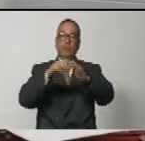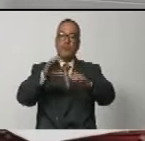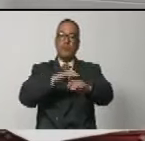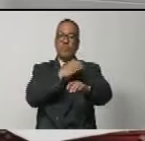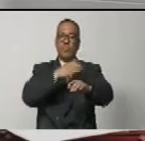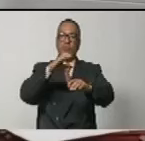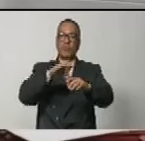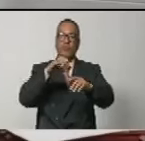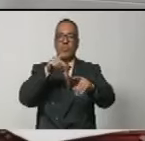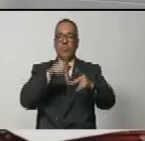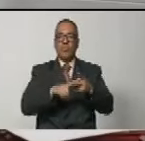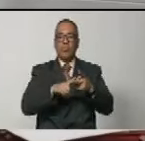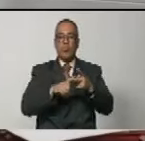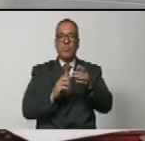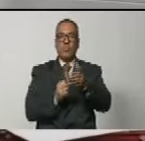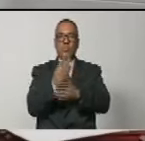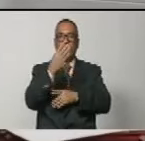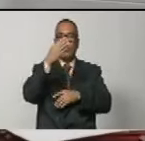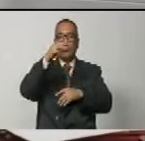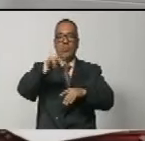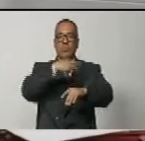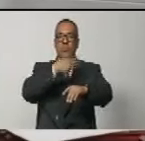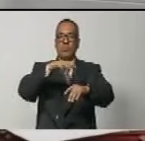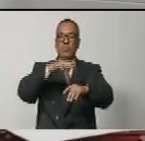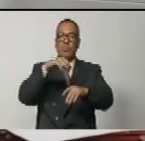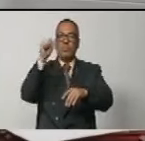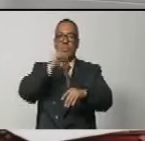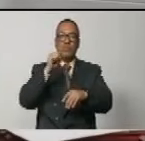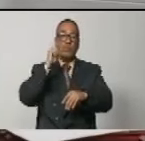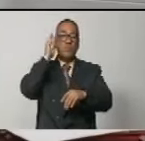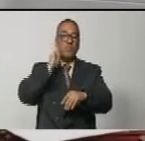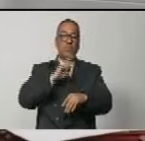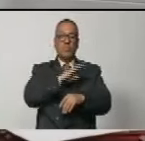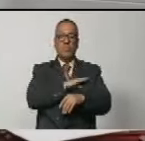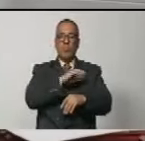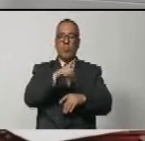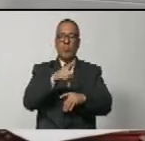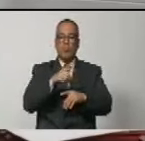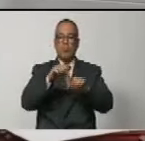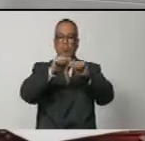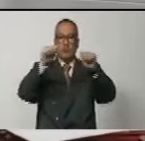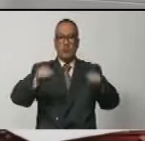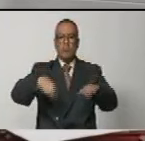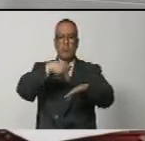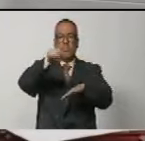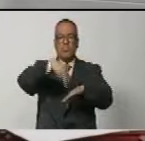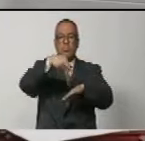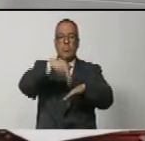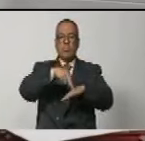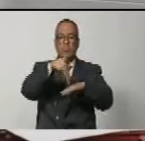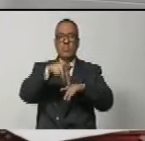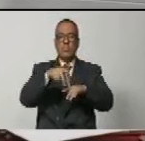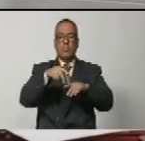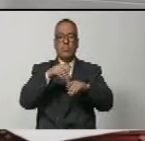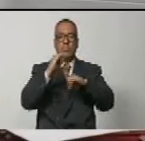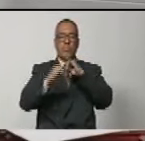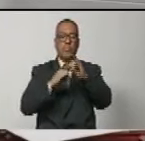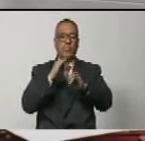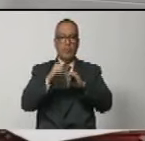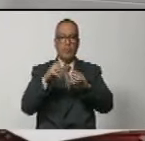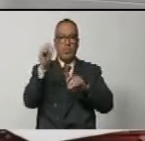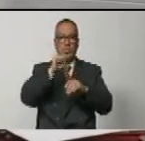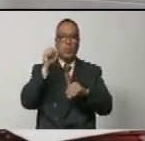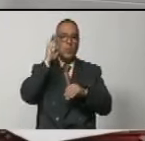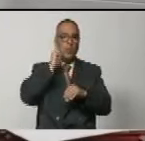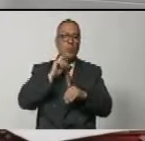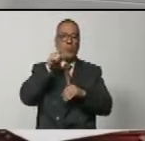Orquesta Sinfónica Funda Musical Simón Bolívar, perteneciente al Sistema Nacional de Orquesta Infantil y Juvenil Simón